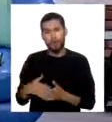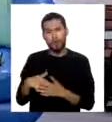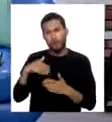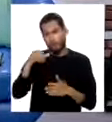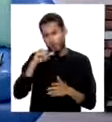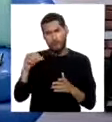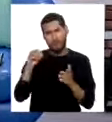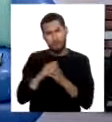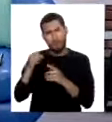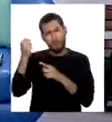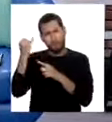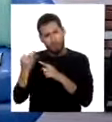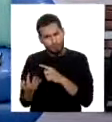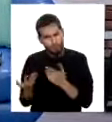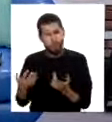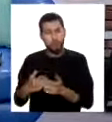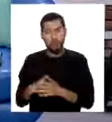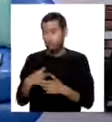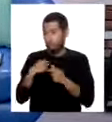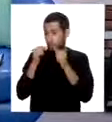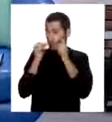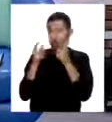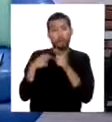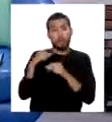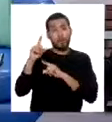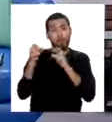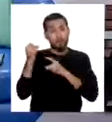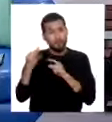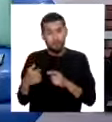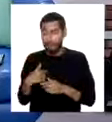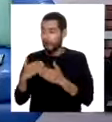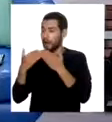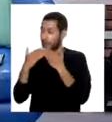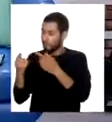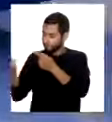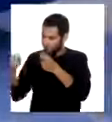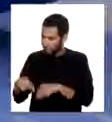todavía mucho más. Muy interesante. Y me he quedado con muchas preguntas por hacerte. Muchísimas sí, gracias claro. por estar Así aquí. Que